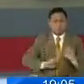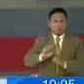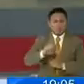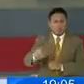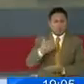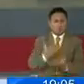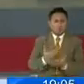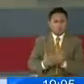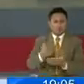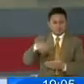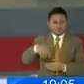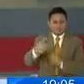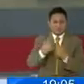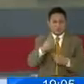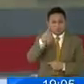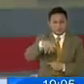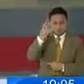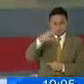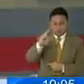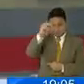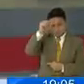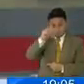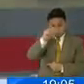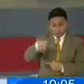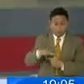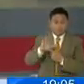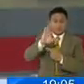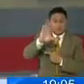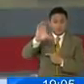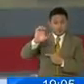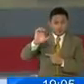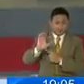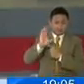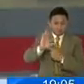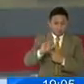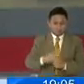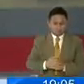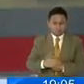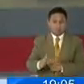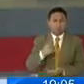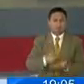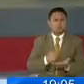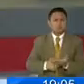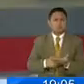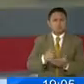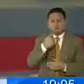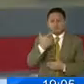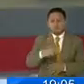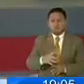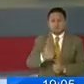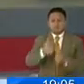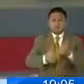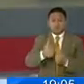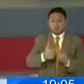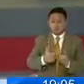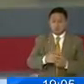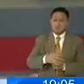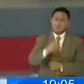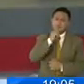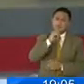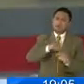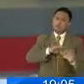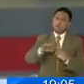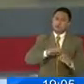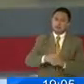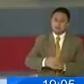Diálogo 2017, transmitido este domingo por Televicentro y Diario El Comercio. Los analistas aseguran que los candidatos le quedaron debiendo al país,